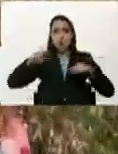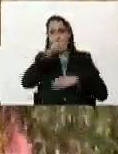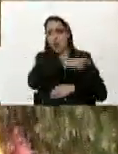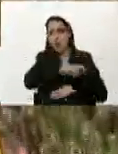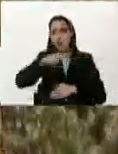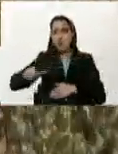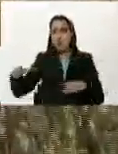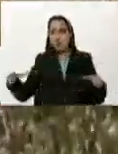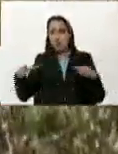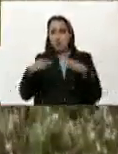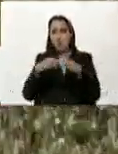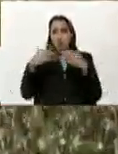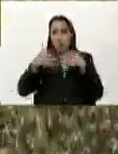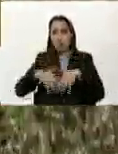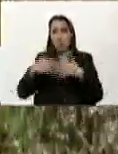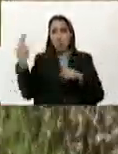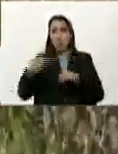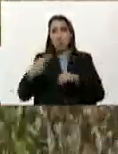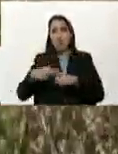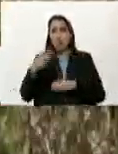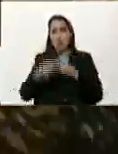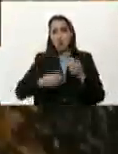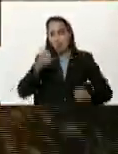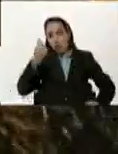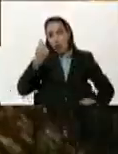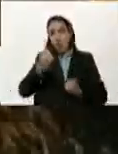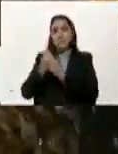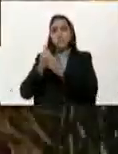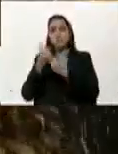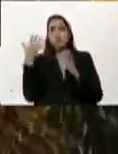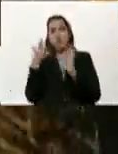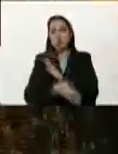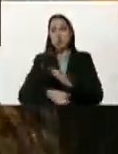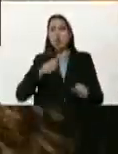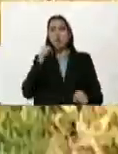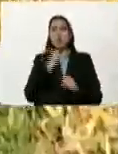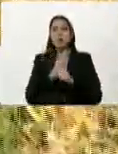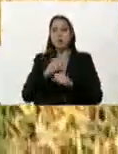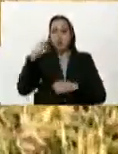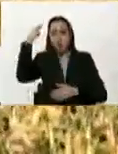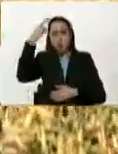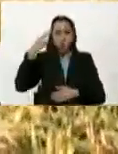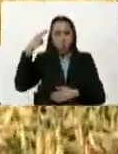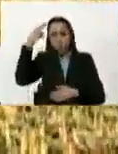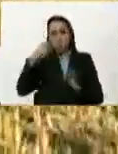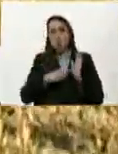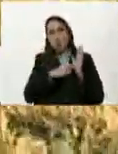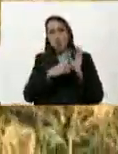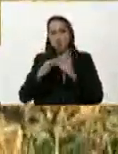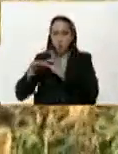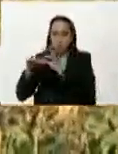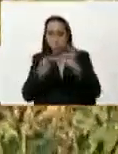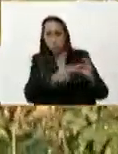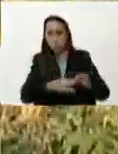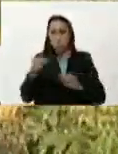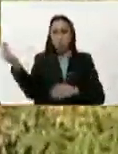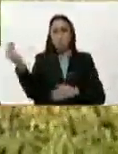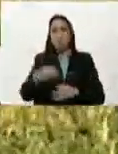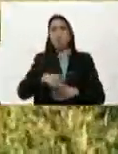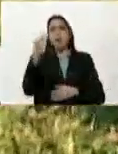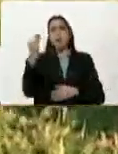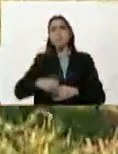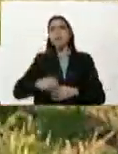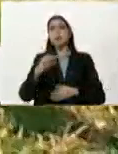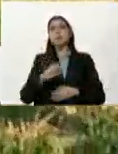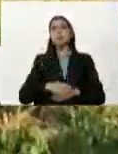de efectivo todos poniendo su grano de arena por para hacer esta realidad juntos somos más que unidos somos más